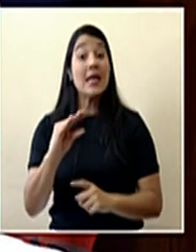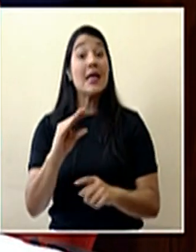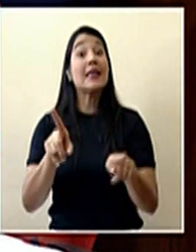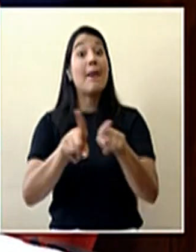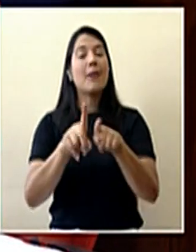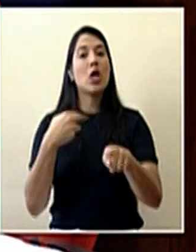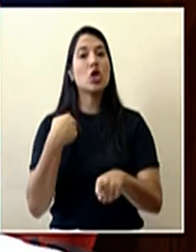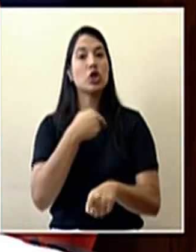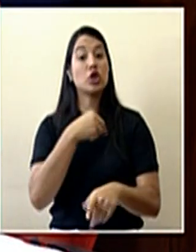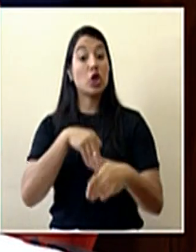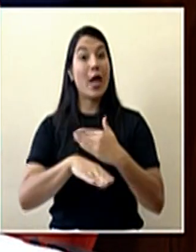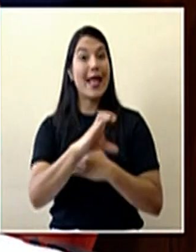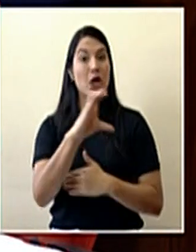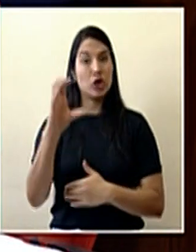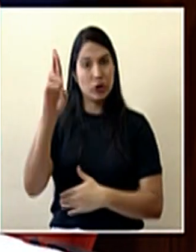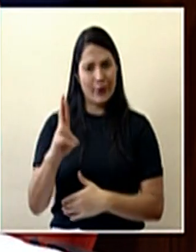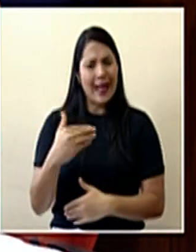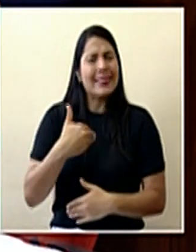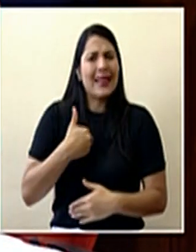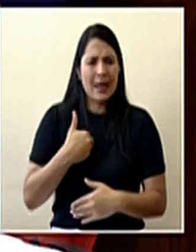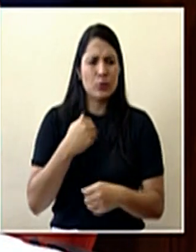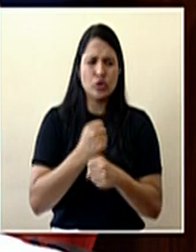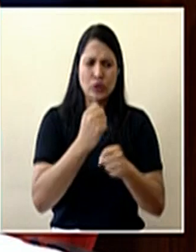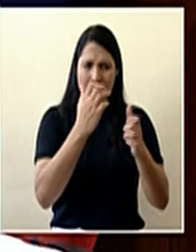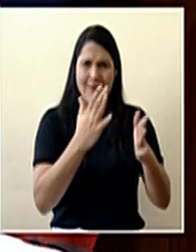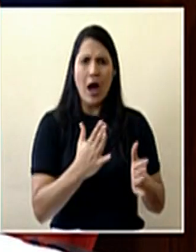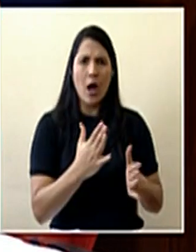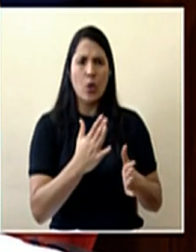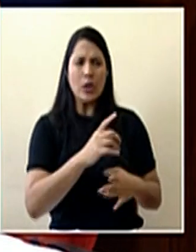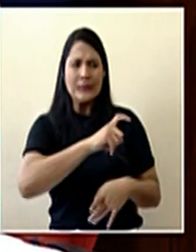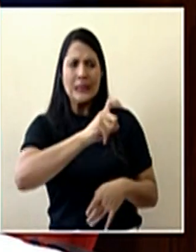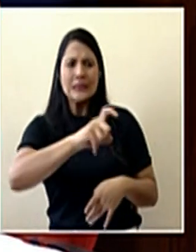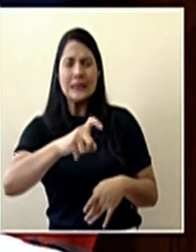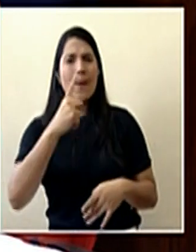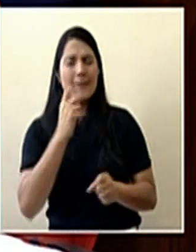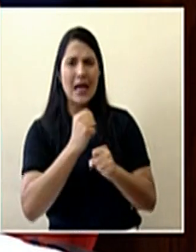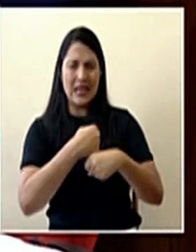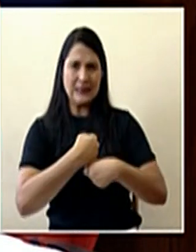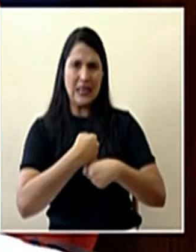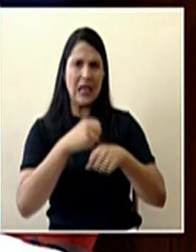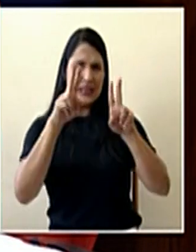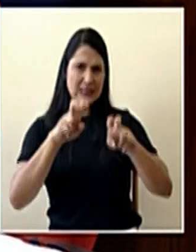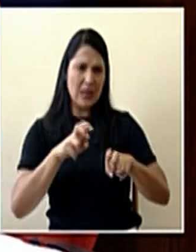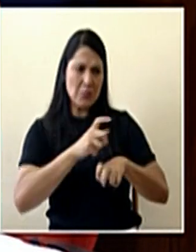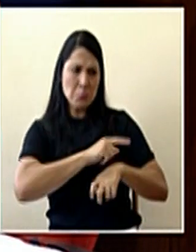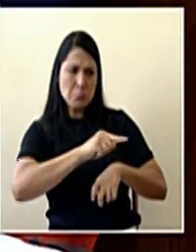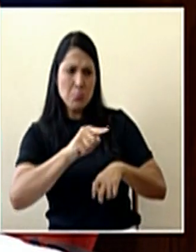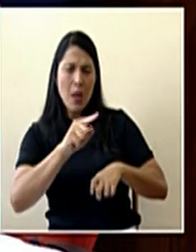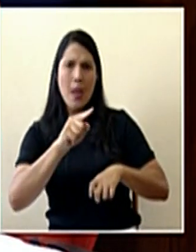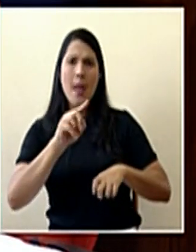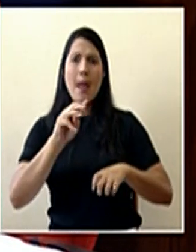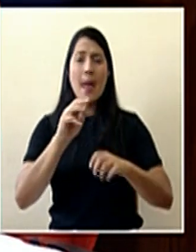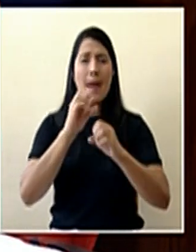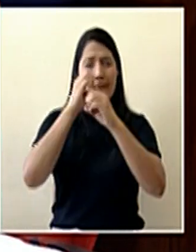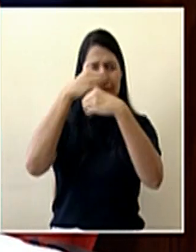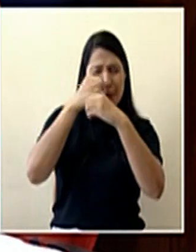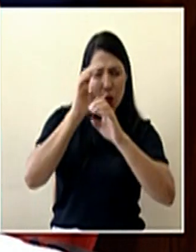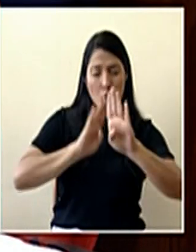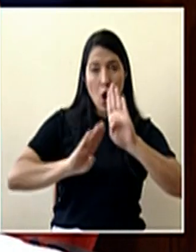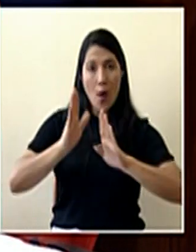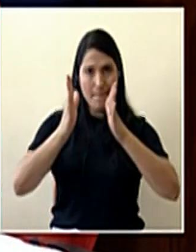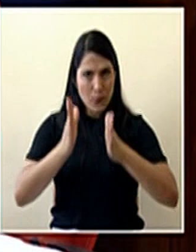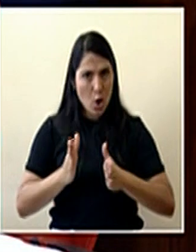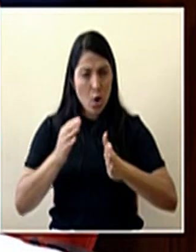Costa Rica tenemos el personal necesario para realizar este tipo de pruebas. Tenemos microbiólogos a lo largo y ancho del país que están acostumbrados a